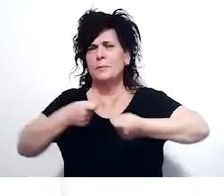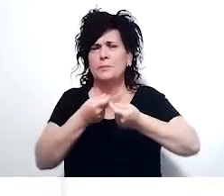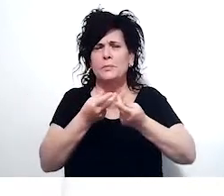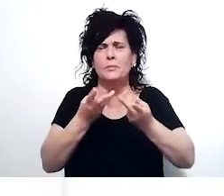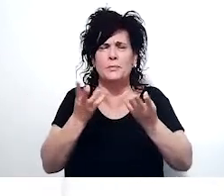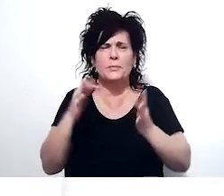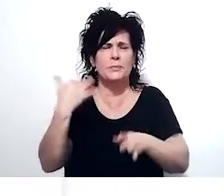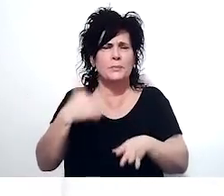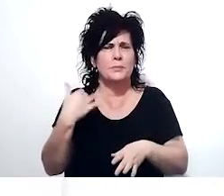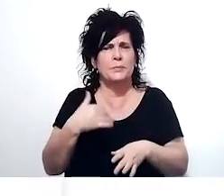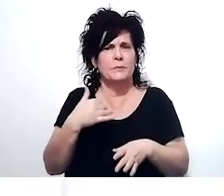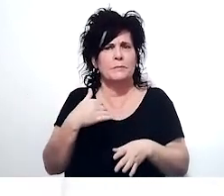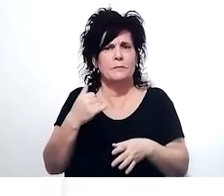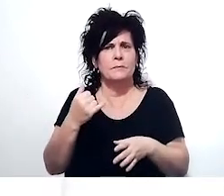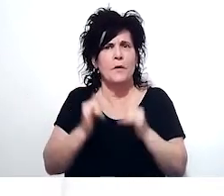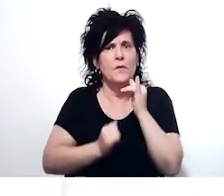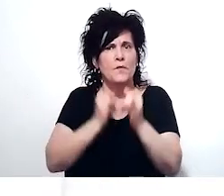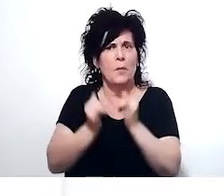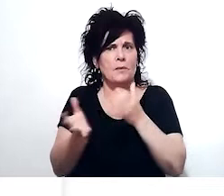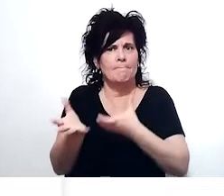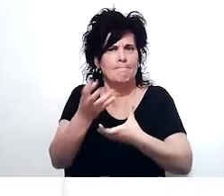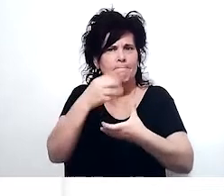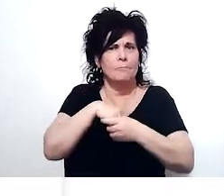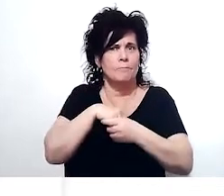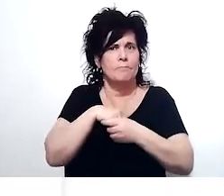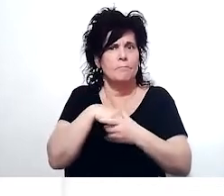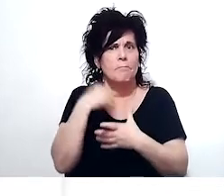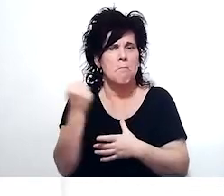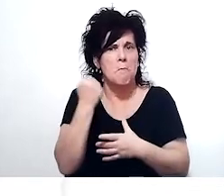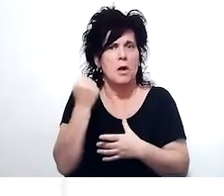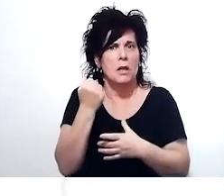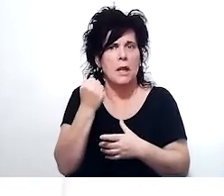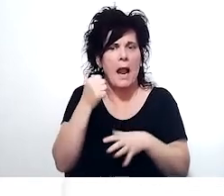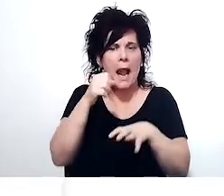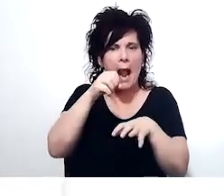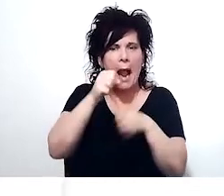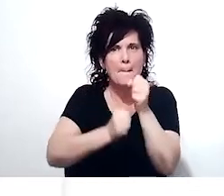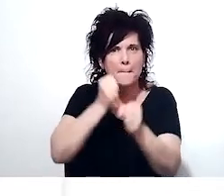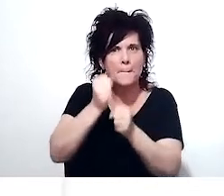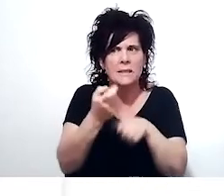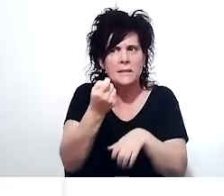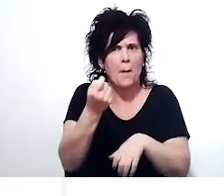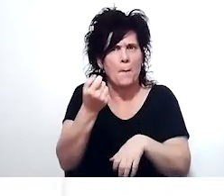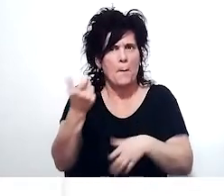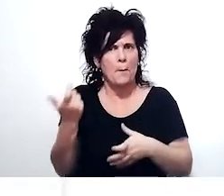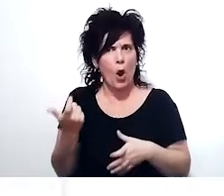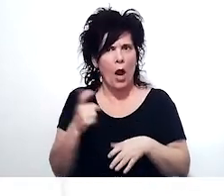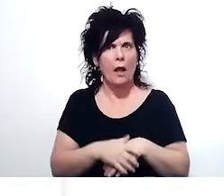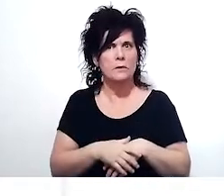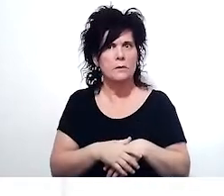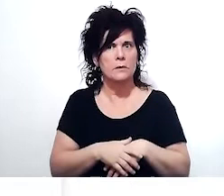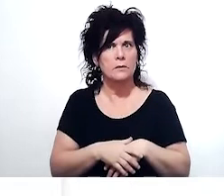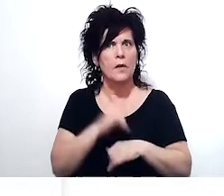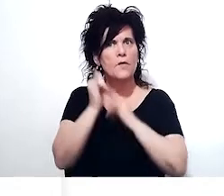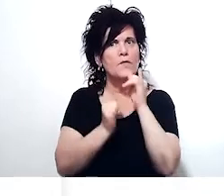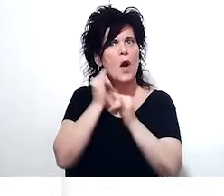grandísimas cantidades, y se están acumulando en forma importante en algunas, en pocas empresas. O sea, que hay empresas que tienen una gran